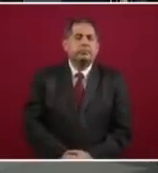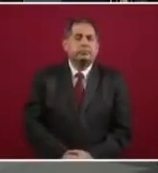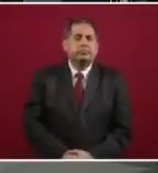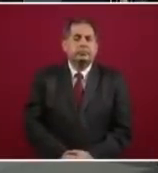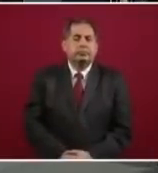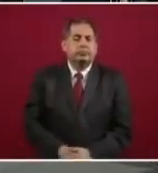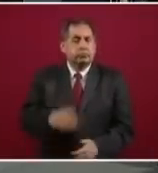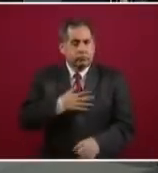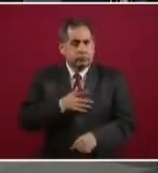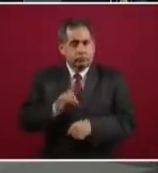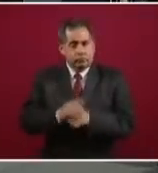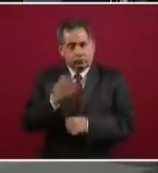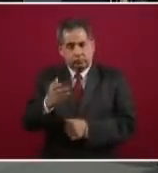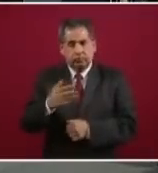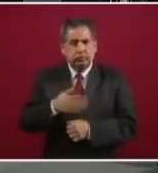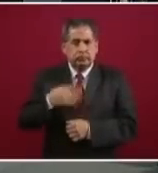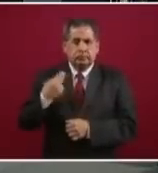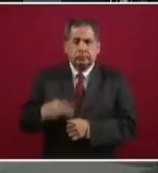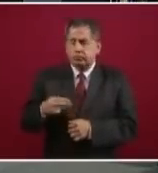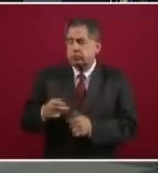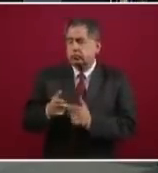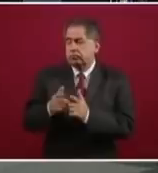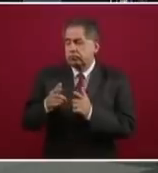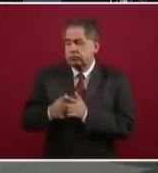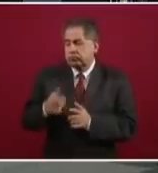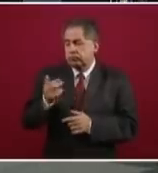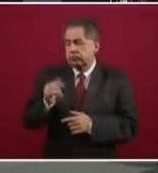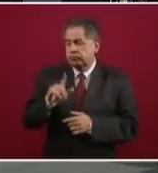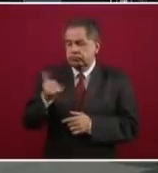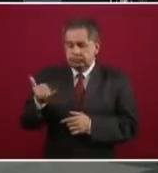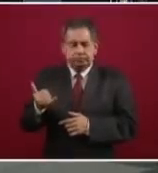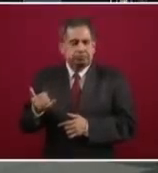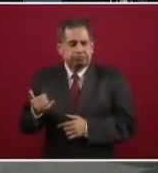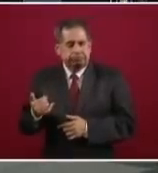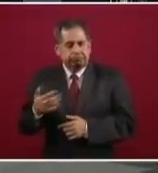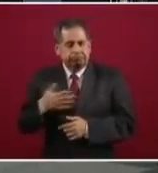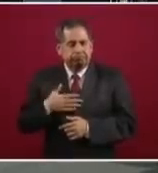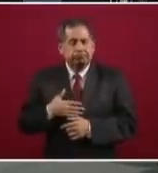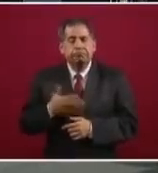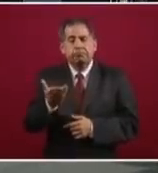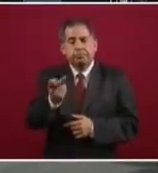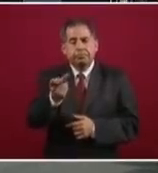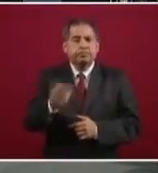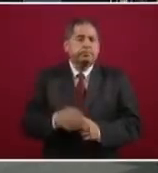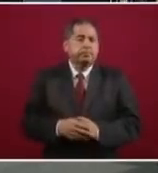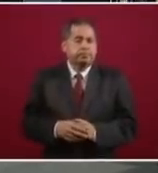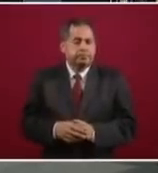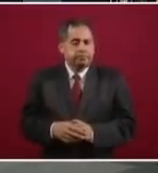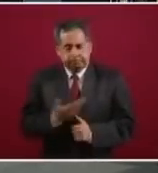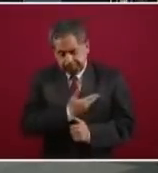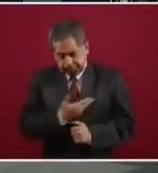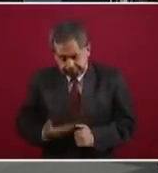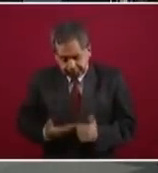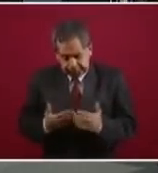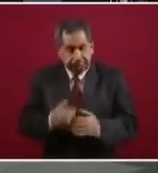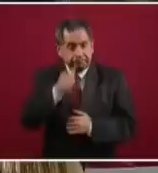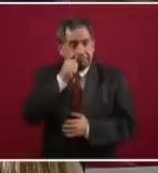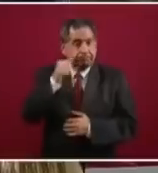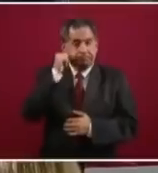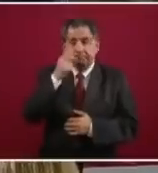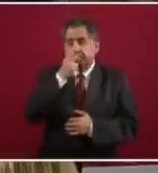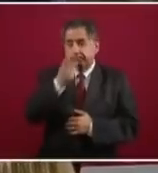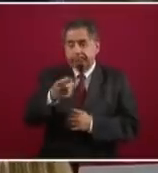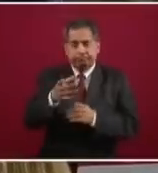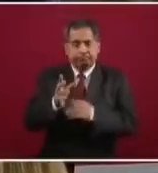Presidente, Shaila Rosagel, corresponsal de Grupo Gili, El Imparcial, La Crónica y Frontera de Tijuana. Presidente, ayer dijo que ya se